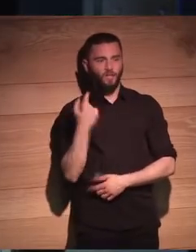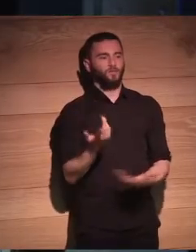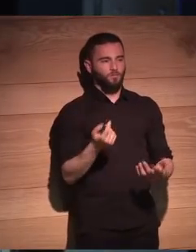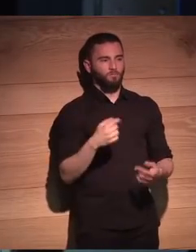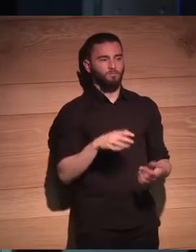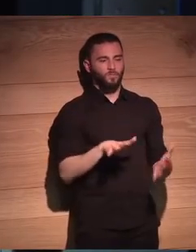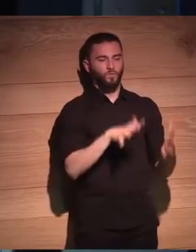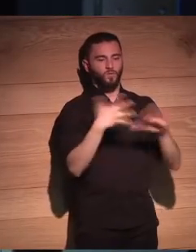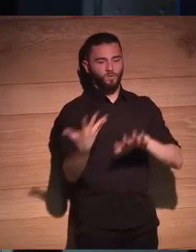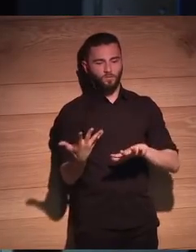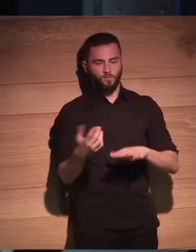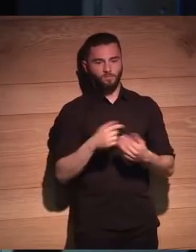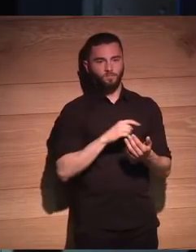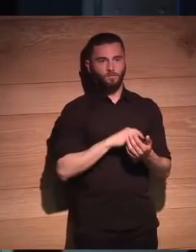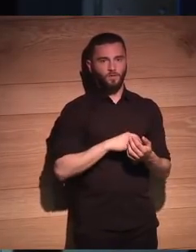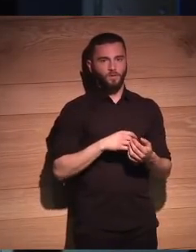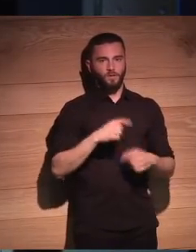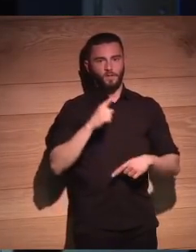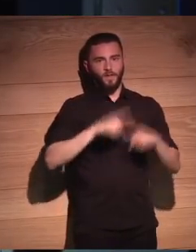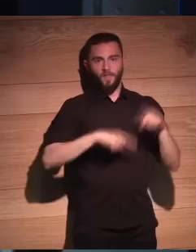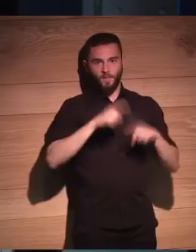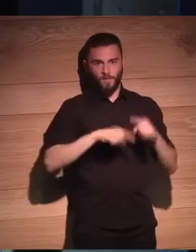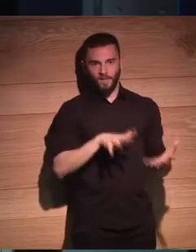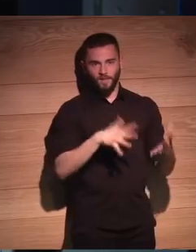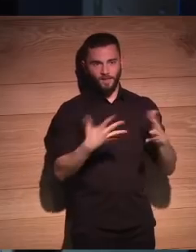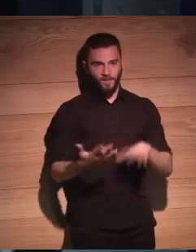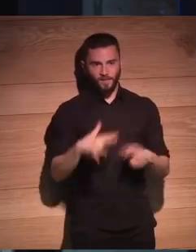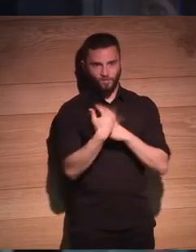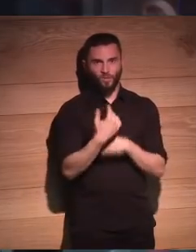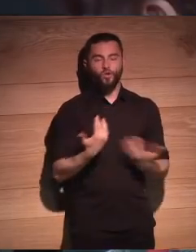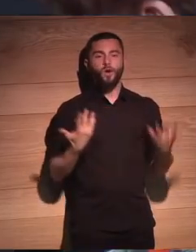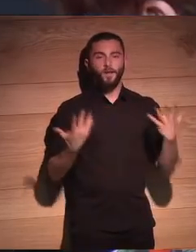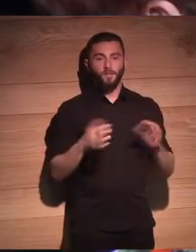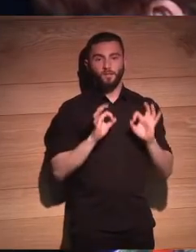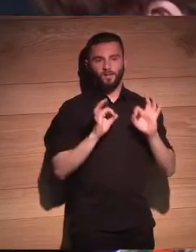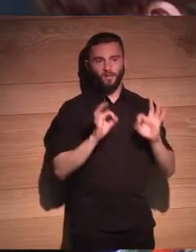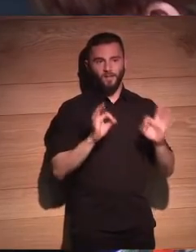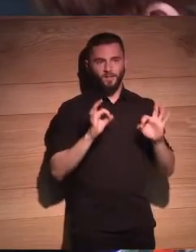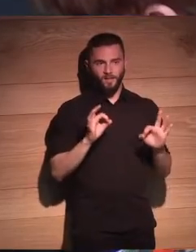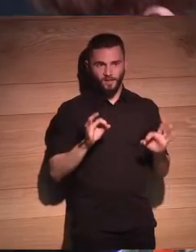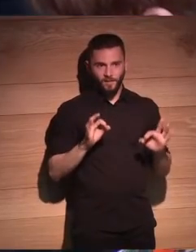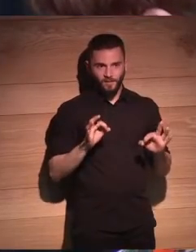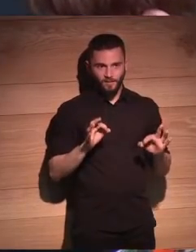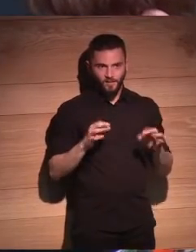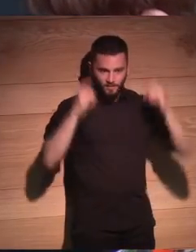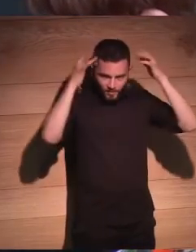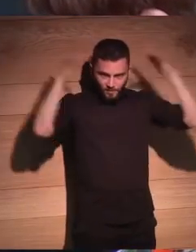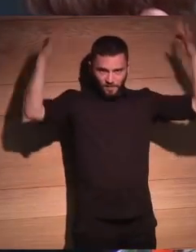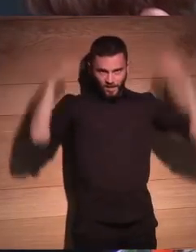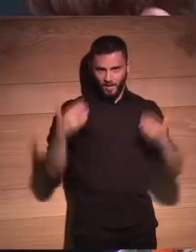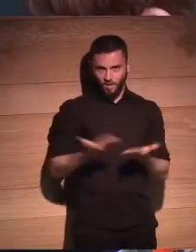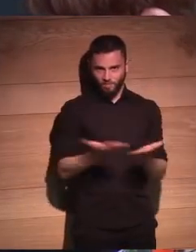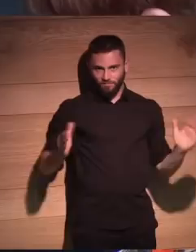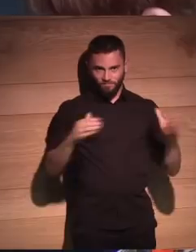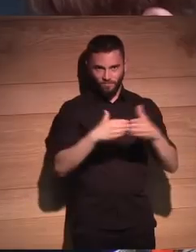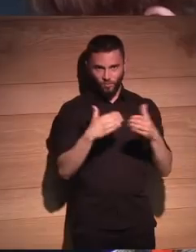de una manera más o menos literal, según fuera el caso. Es decir, eso está ahí, es eso que se ve en el imaginario colectivo de lo que está de moda en